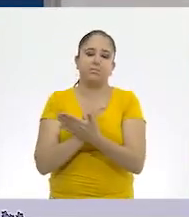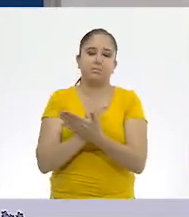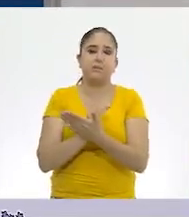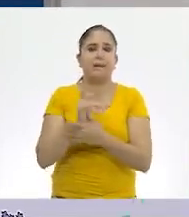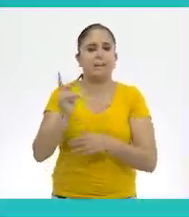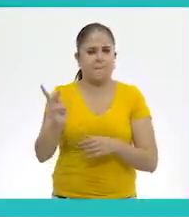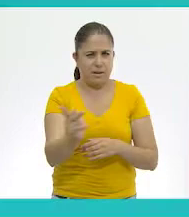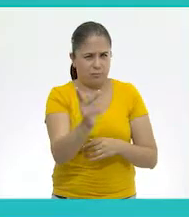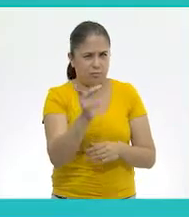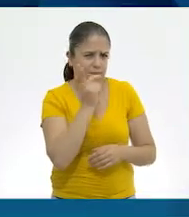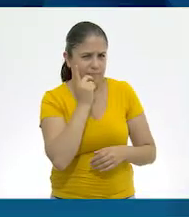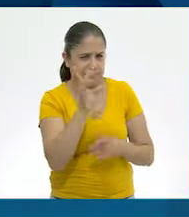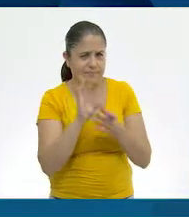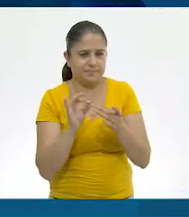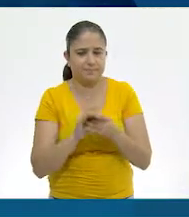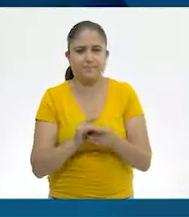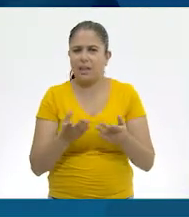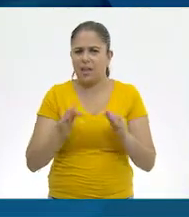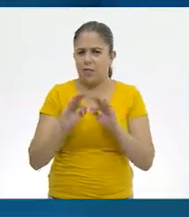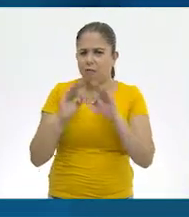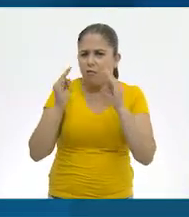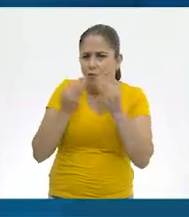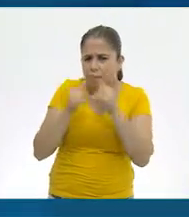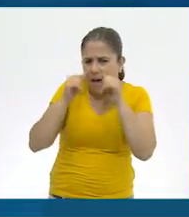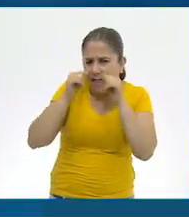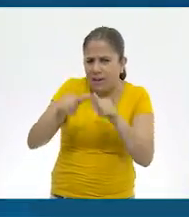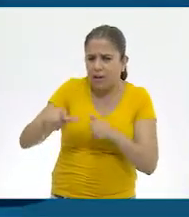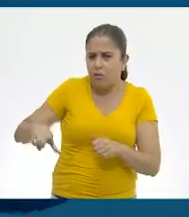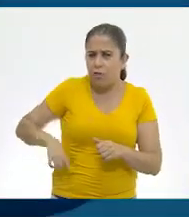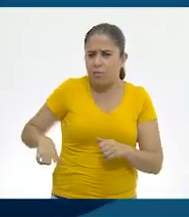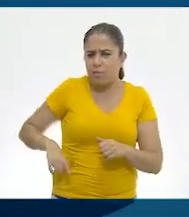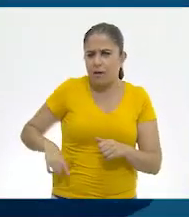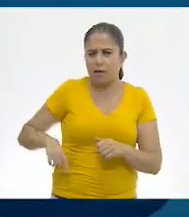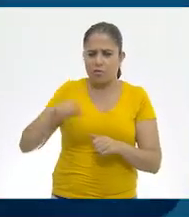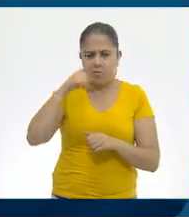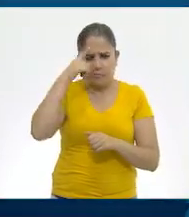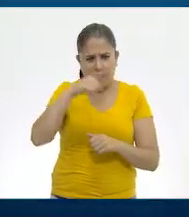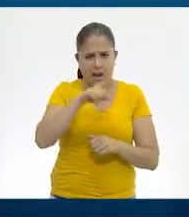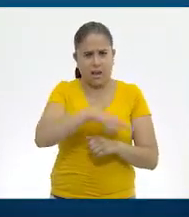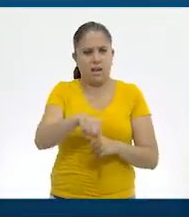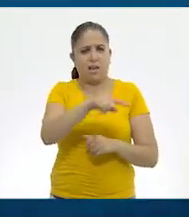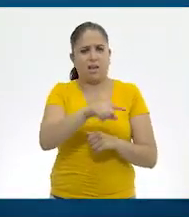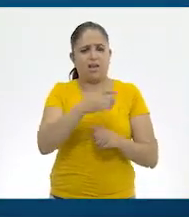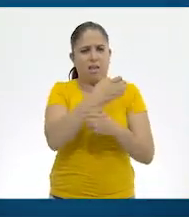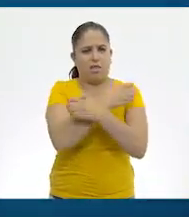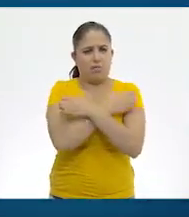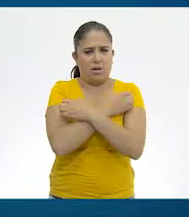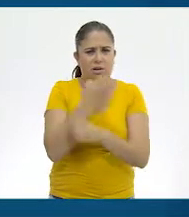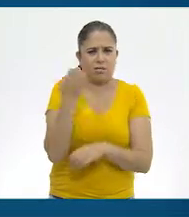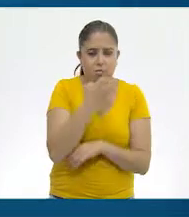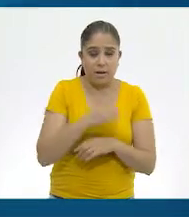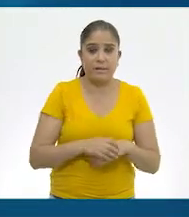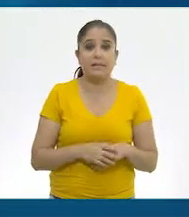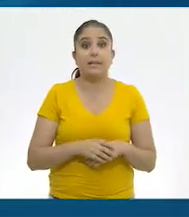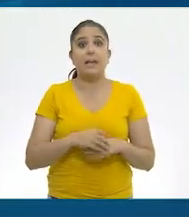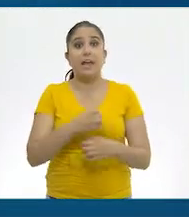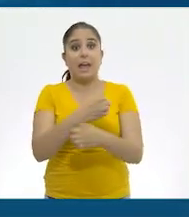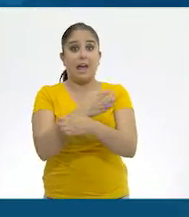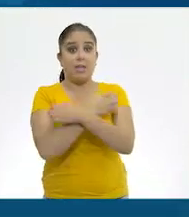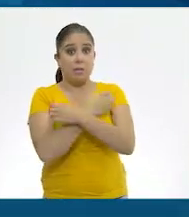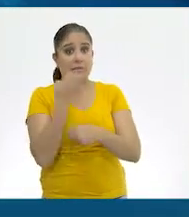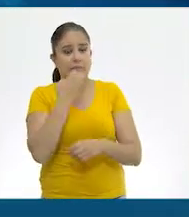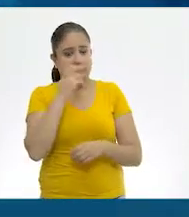dice, ¿de qué forma atendió el gobierno de Juárez el rezago educativo? La educación siempre ha sido